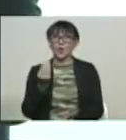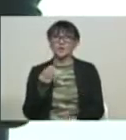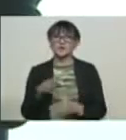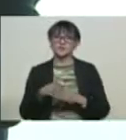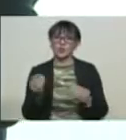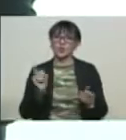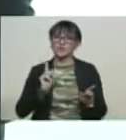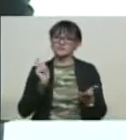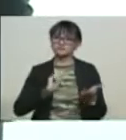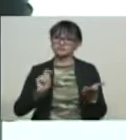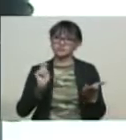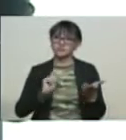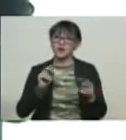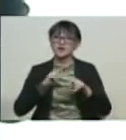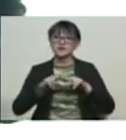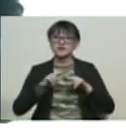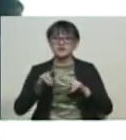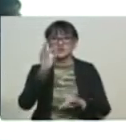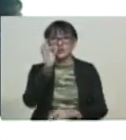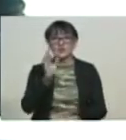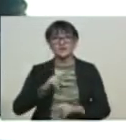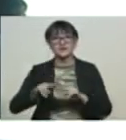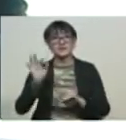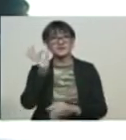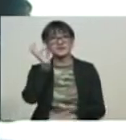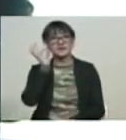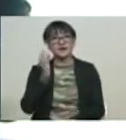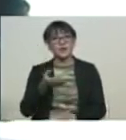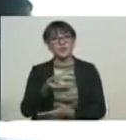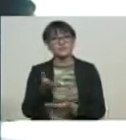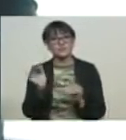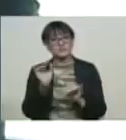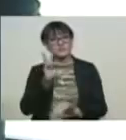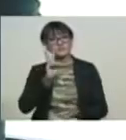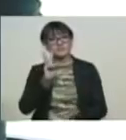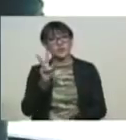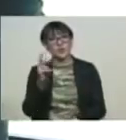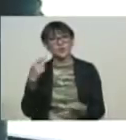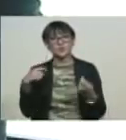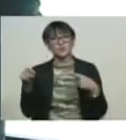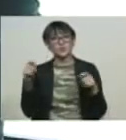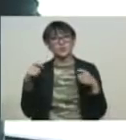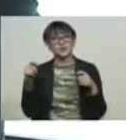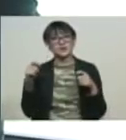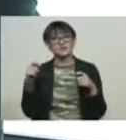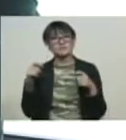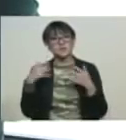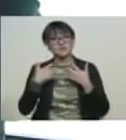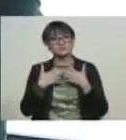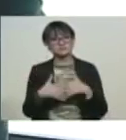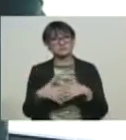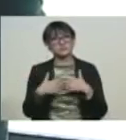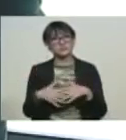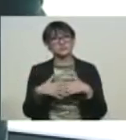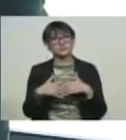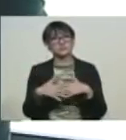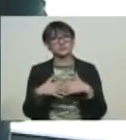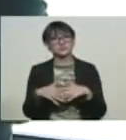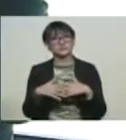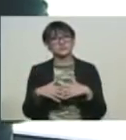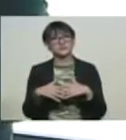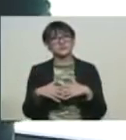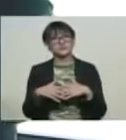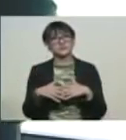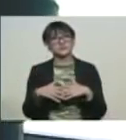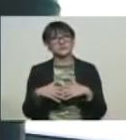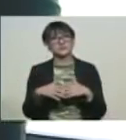todos anótenlo, los jóvenes, los niños y las niñas. Ustedes verán el turismo como la gran industria que como motor central